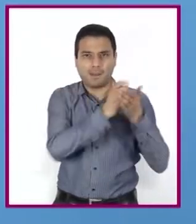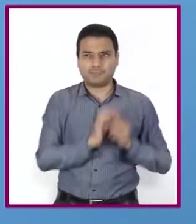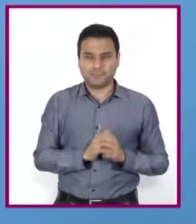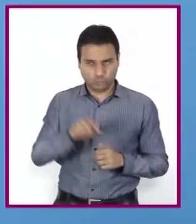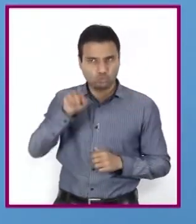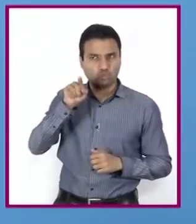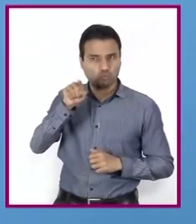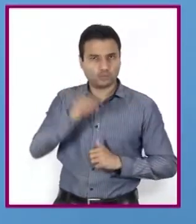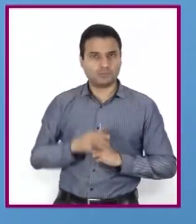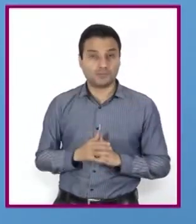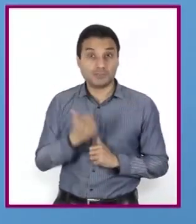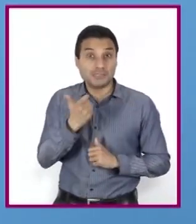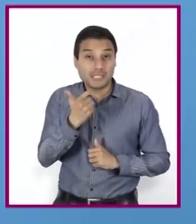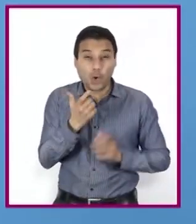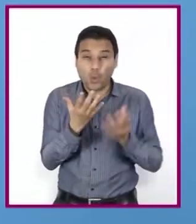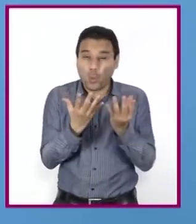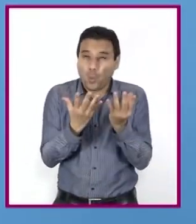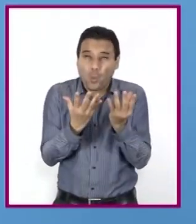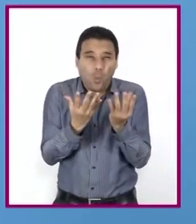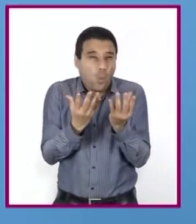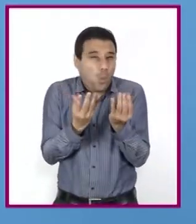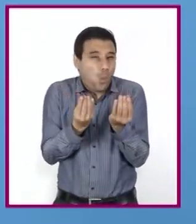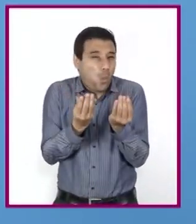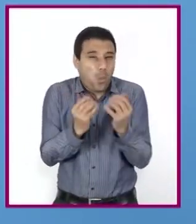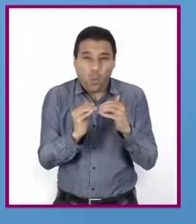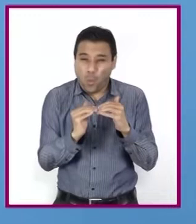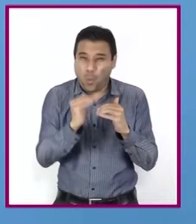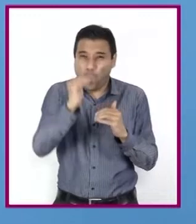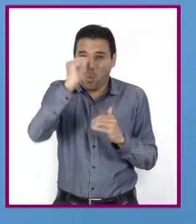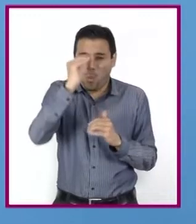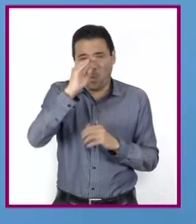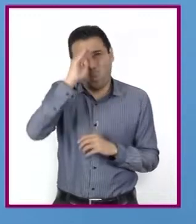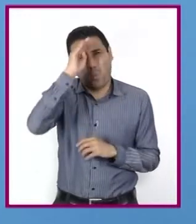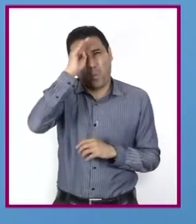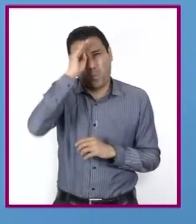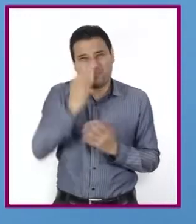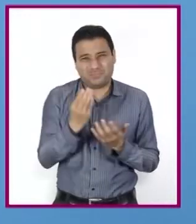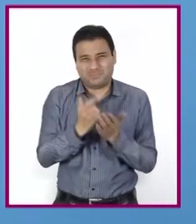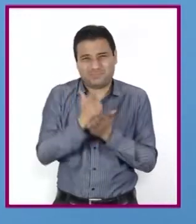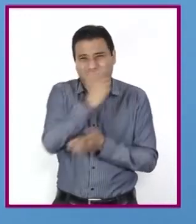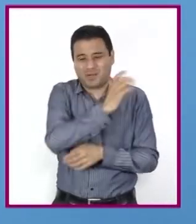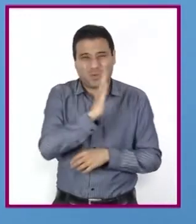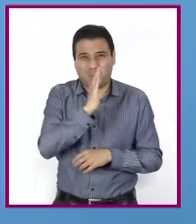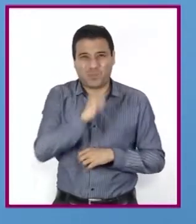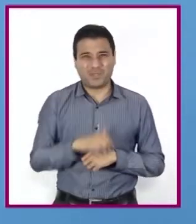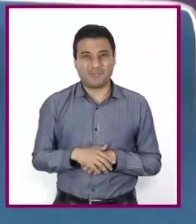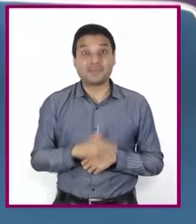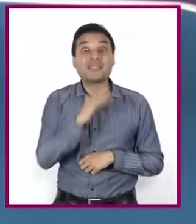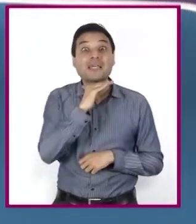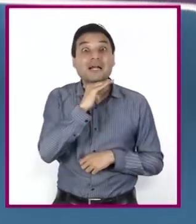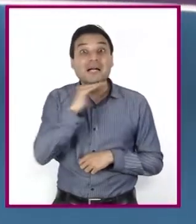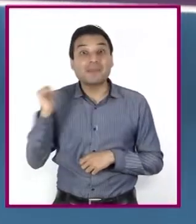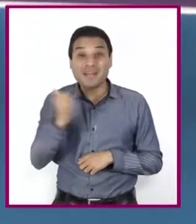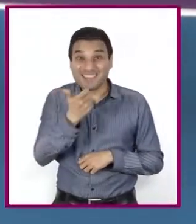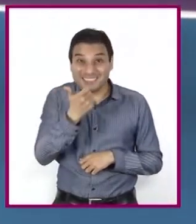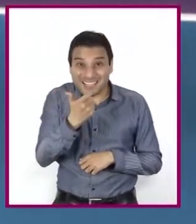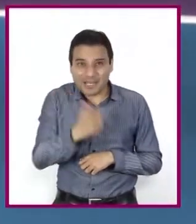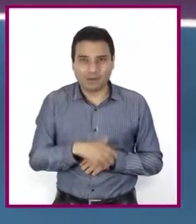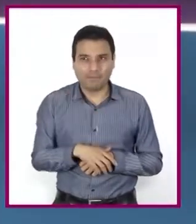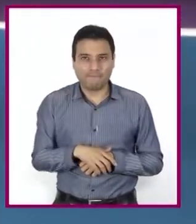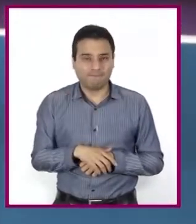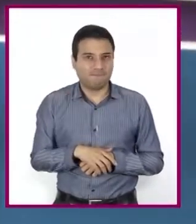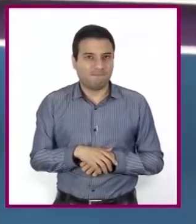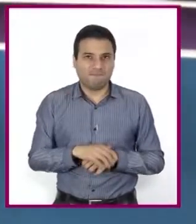victoriosos una suma de dinero prácticamente imposible de pagar. La economía de Alemania estaba